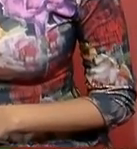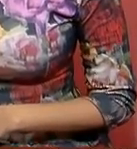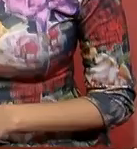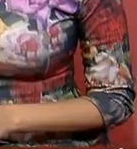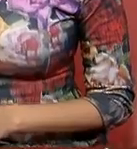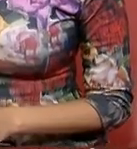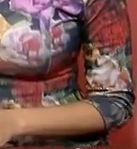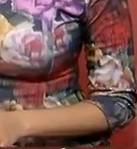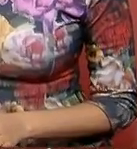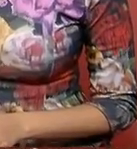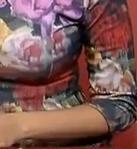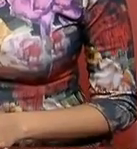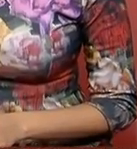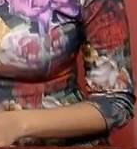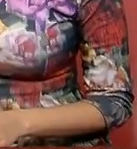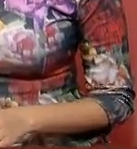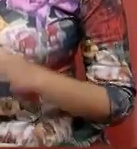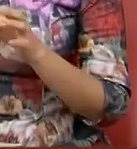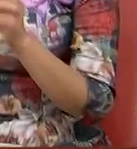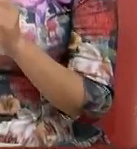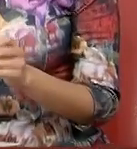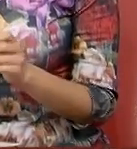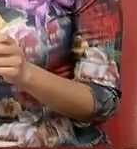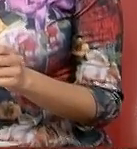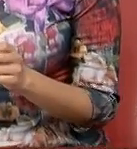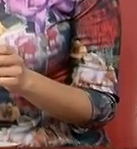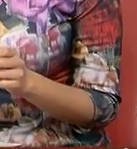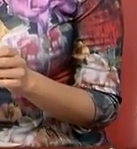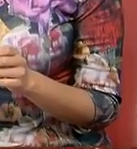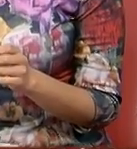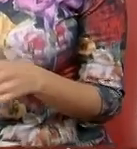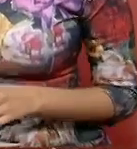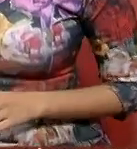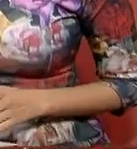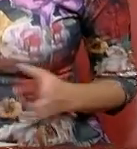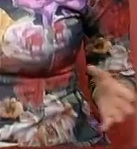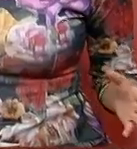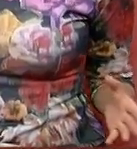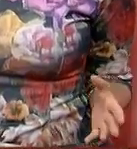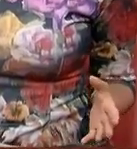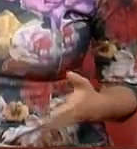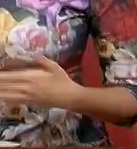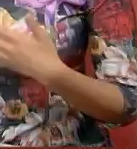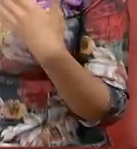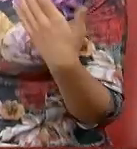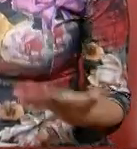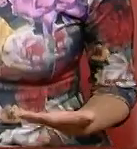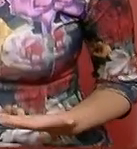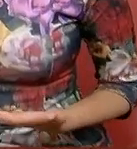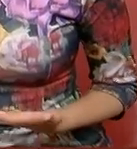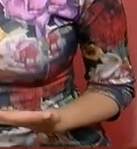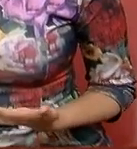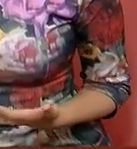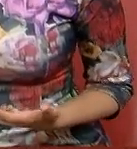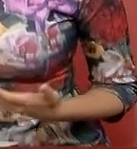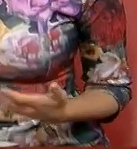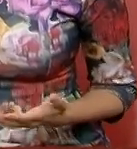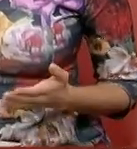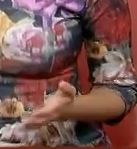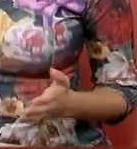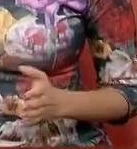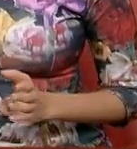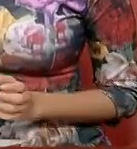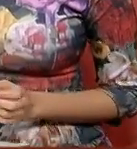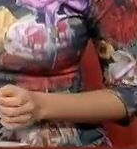días, Patty. Como bien lo dices, pues es muy importante lo que va a suceder también a través de las redes sociales y del mundo virtual con las